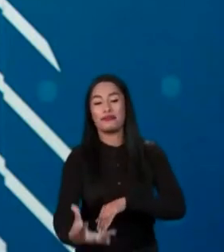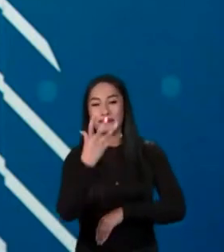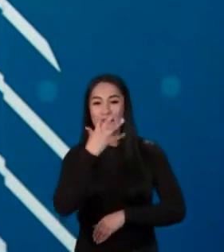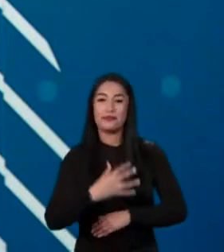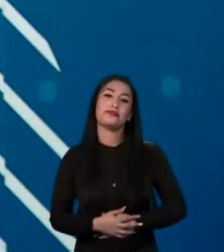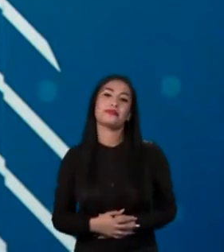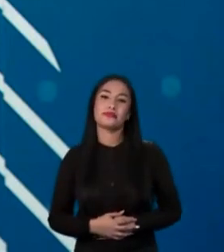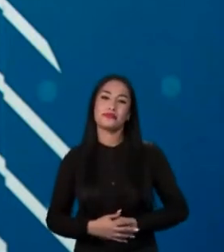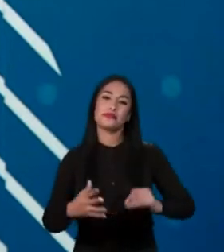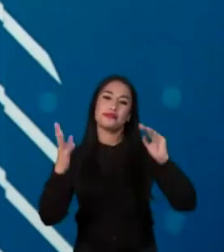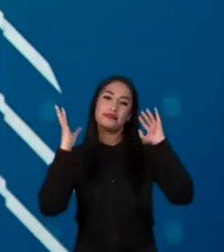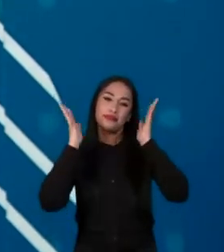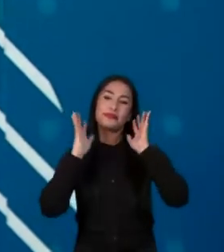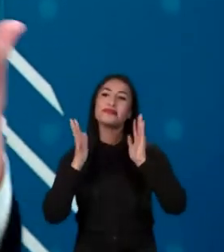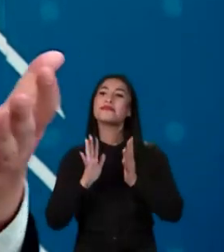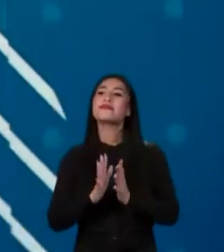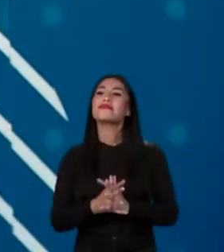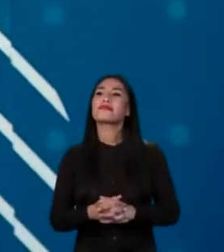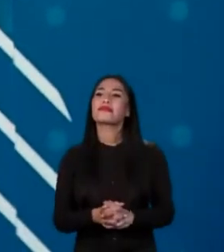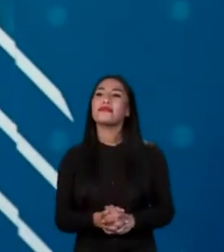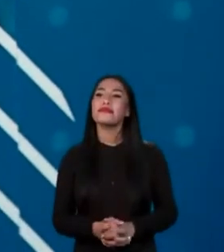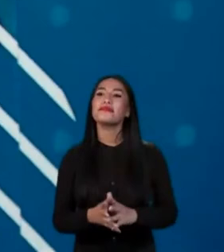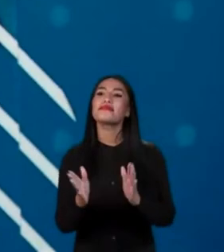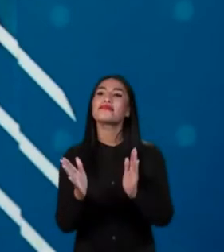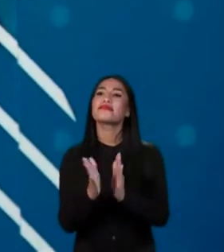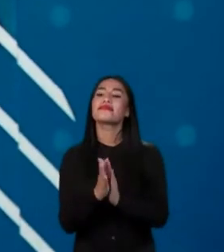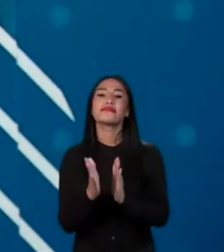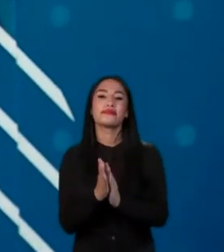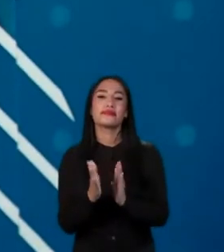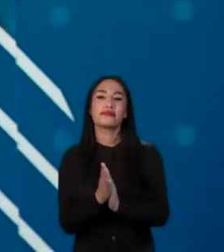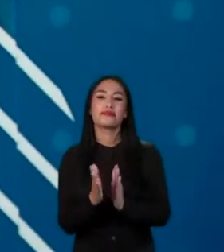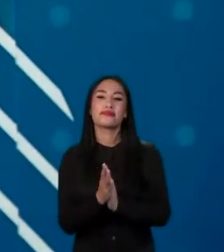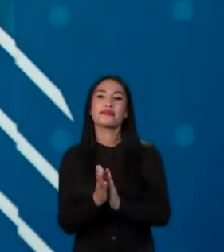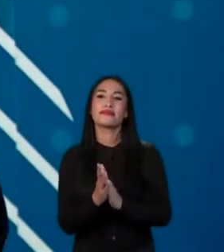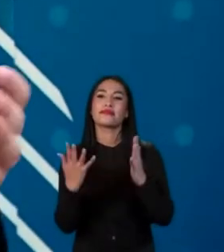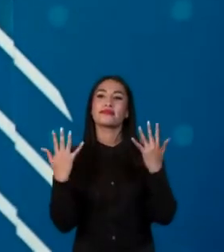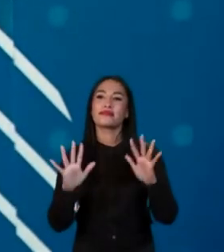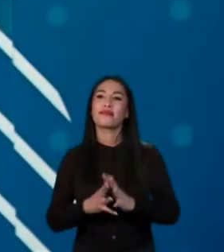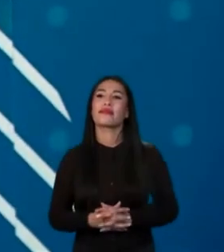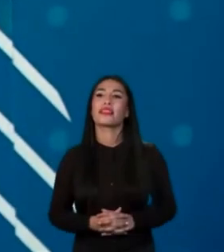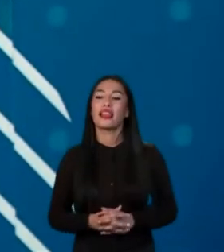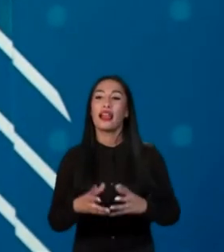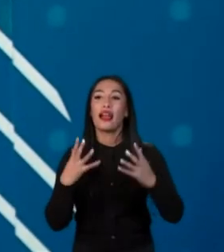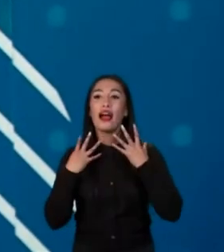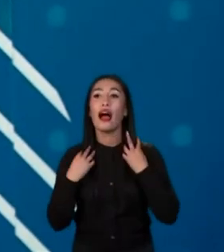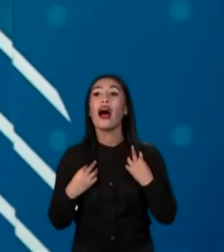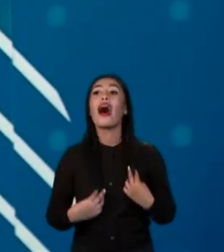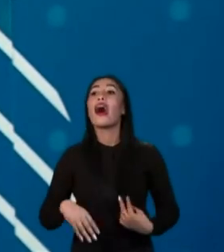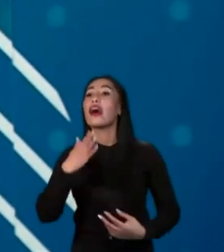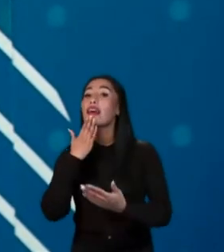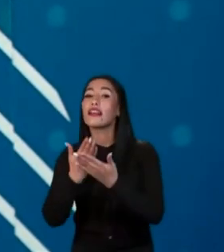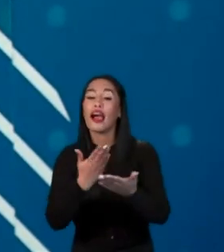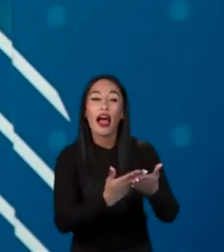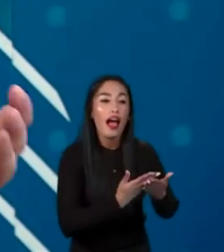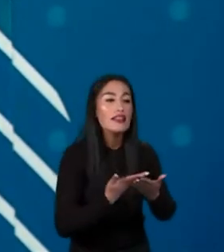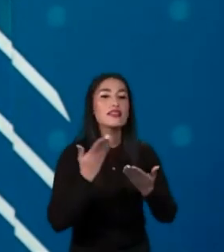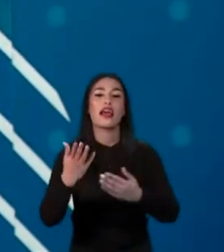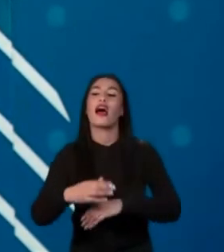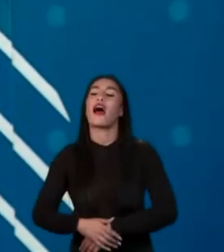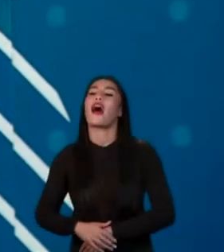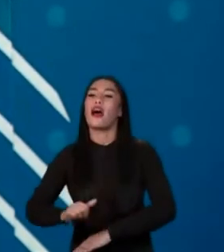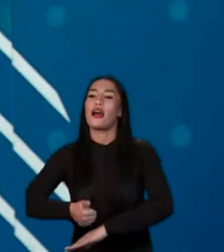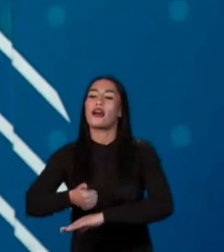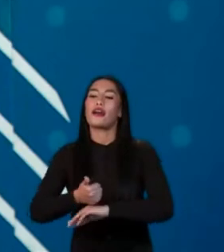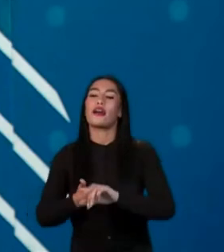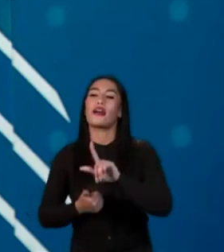bueno bien muchas gracias a nuestros panelistas a la vice silvia lorenzo leonardo al rectorado